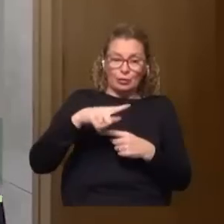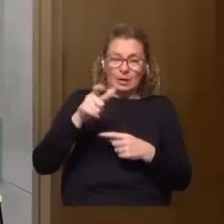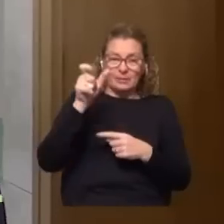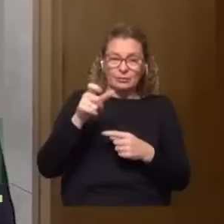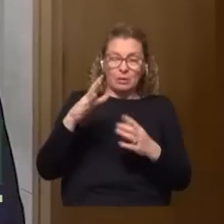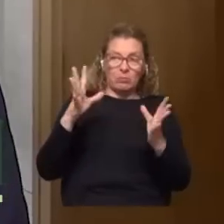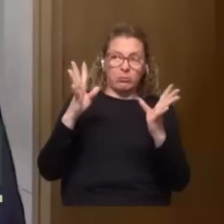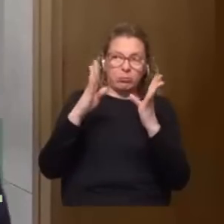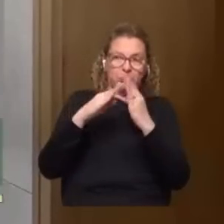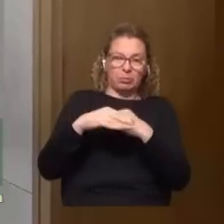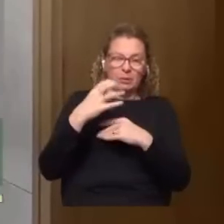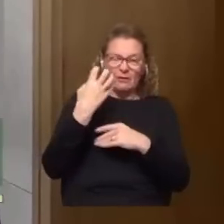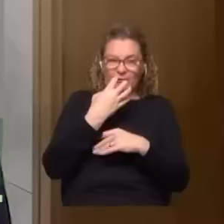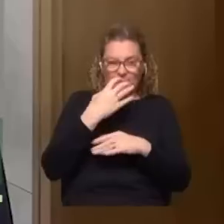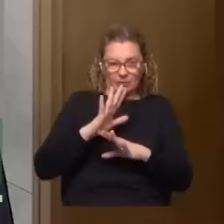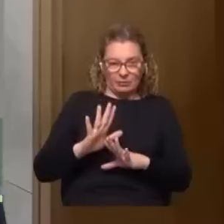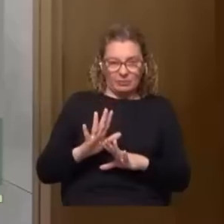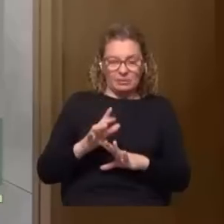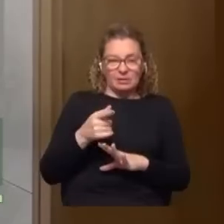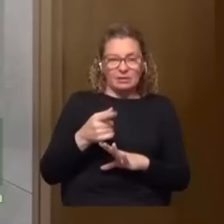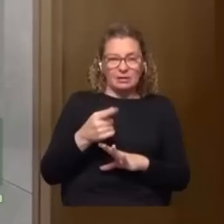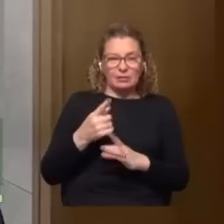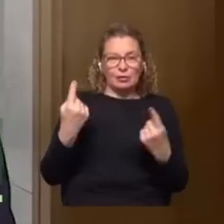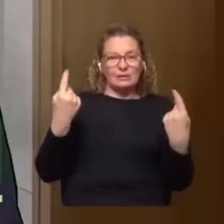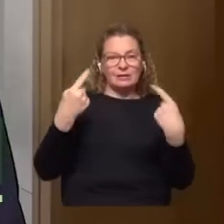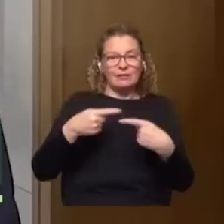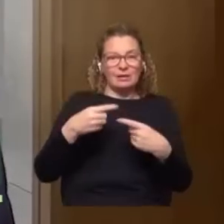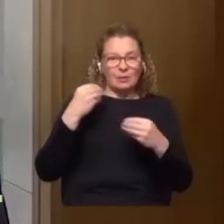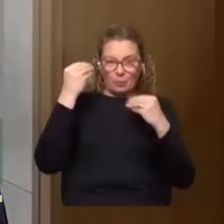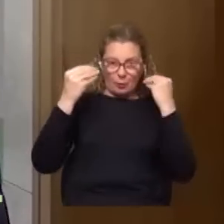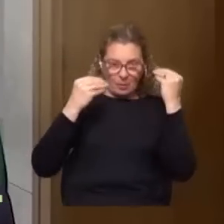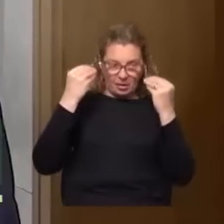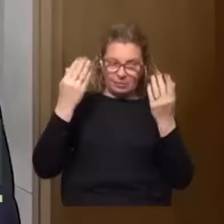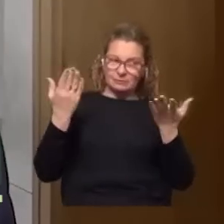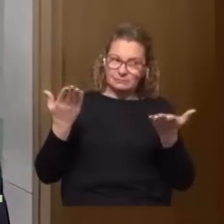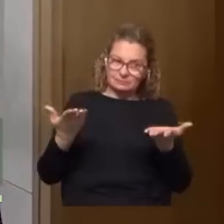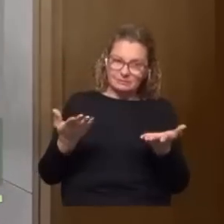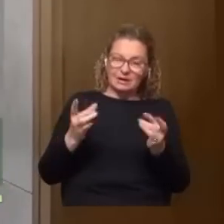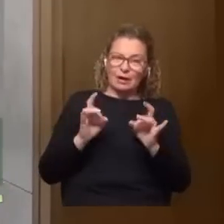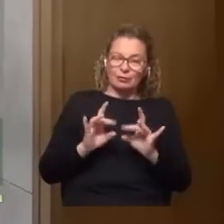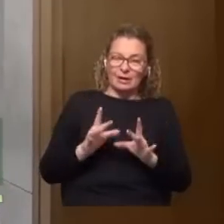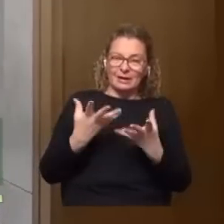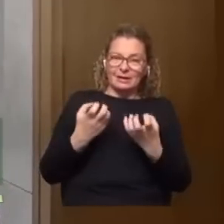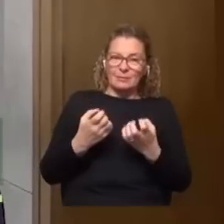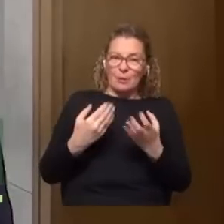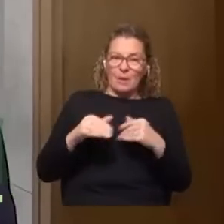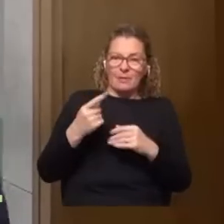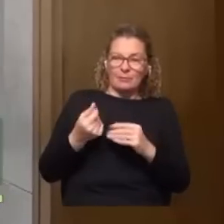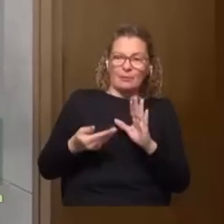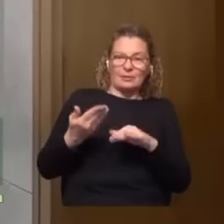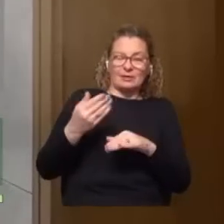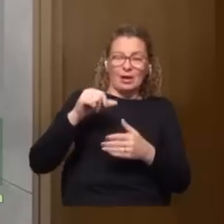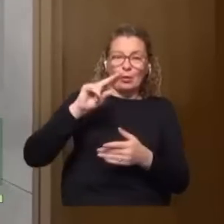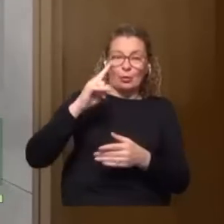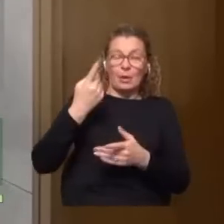se deterioran verdad Esa es la gran el gran debate y la gran preocupación porque naturalmente que queremos que haya más riqueza en el